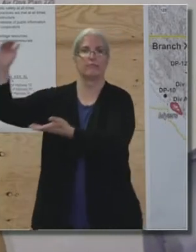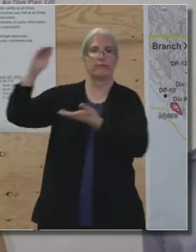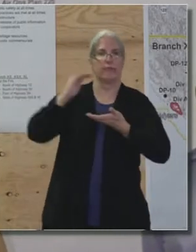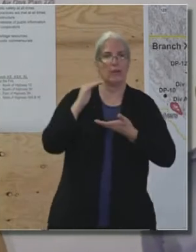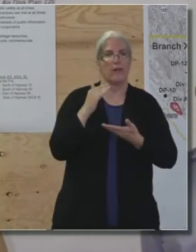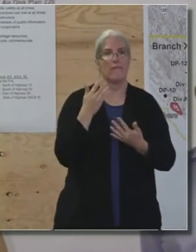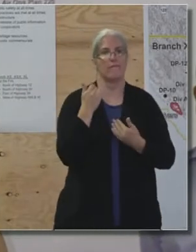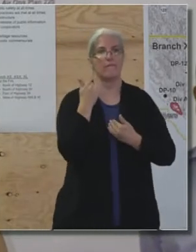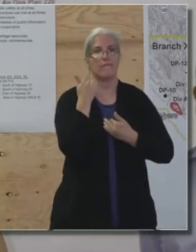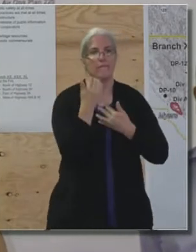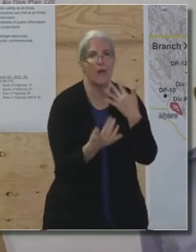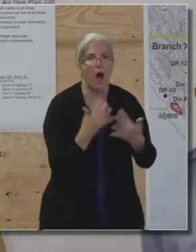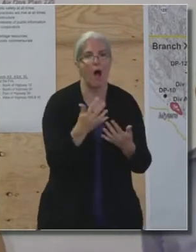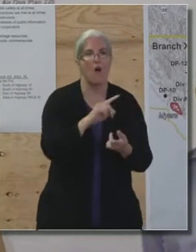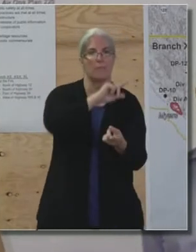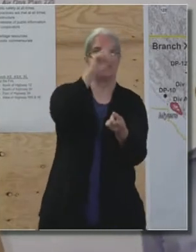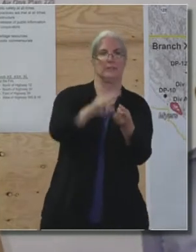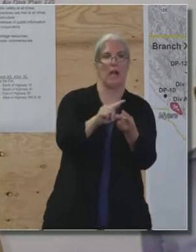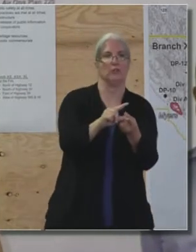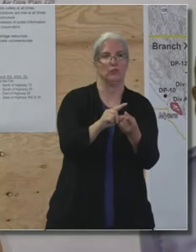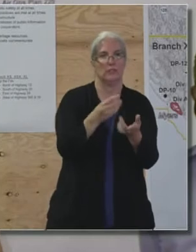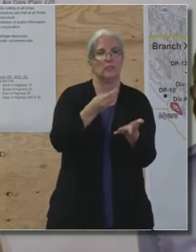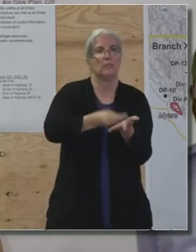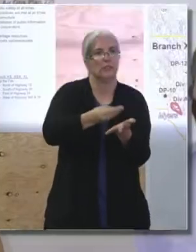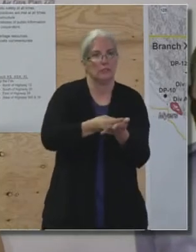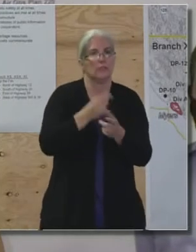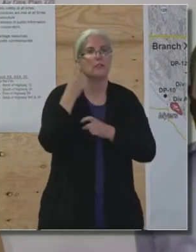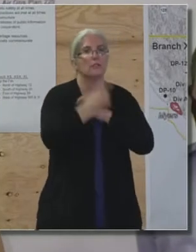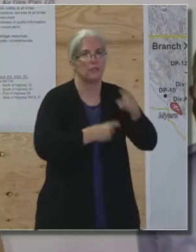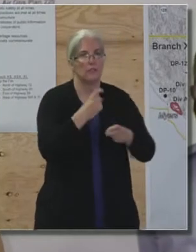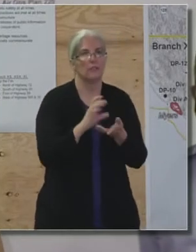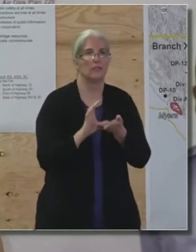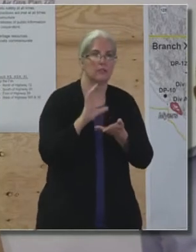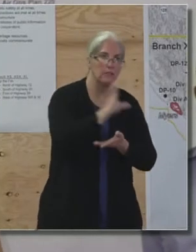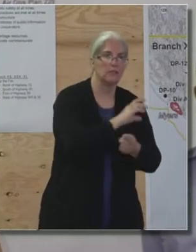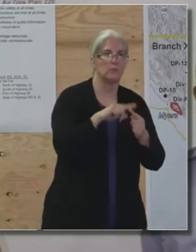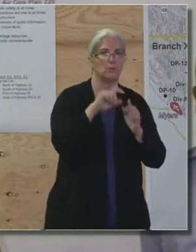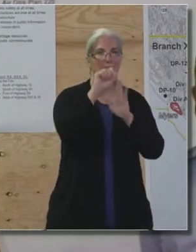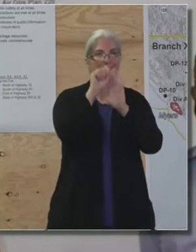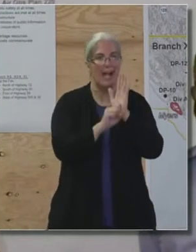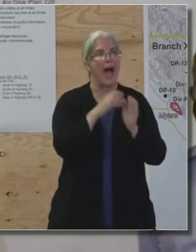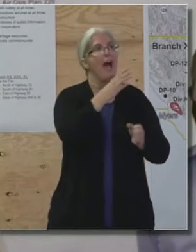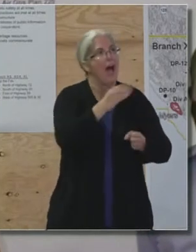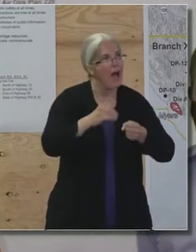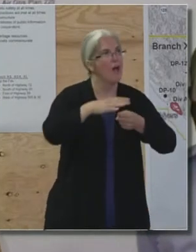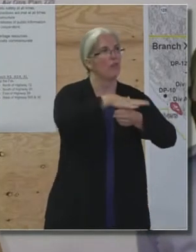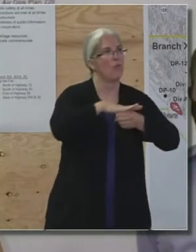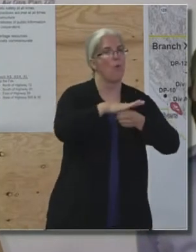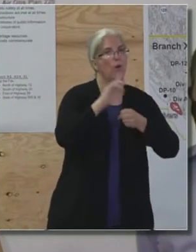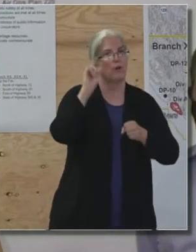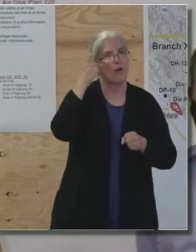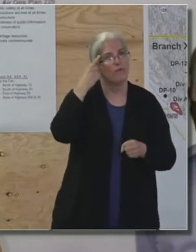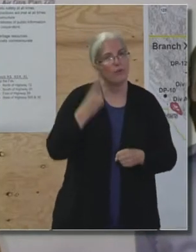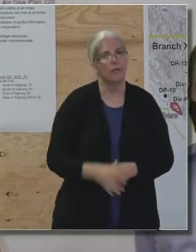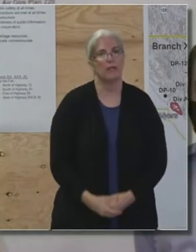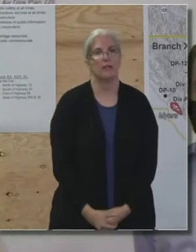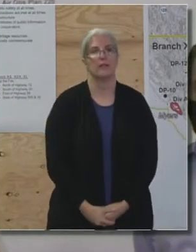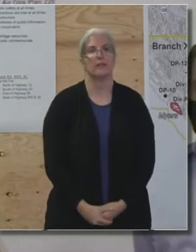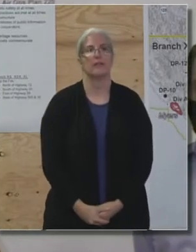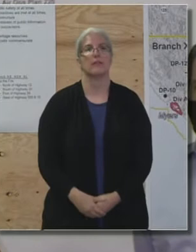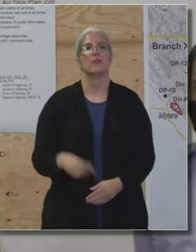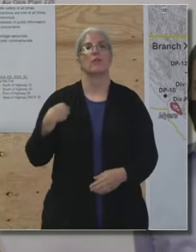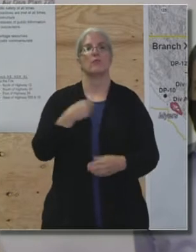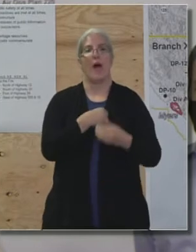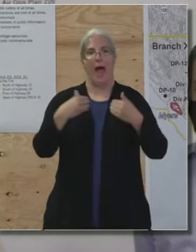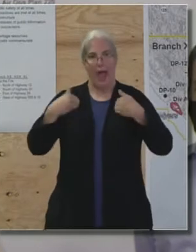las sesiones de mitigación de incendios a gobiernos tengo legislación que está lista para hacer